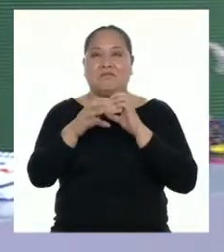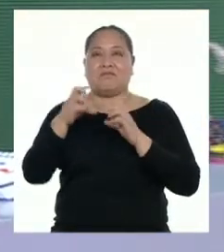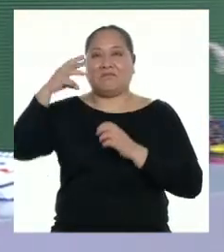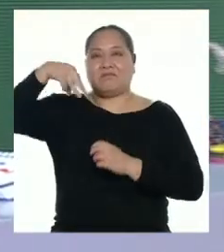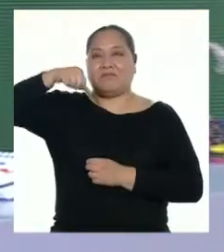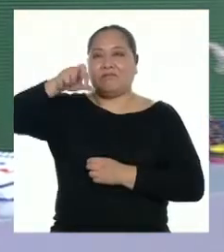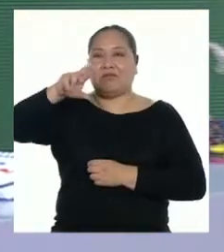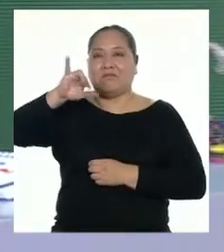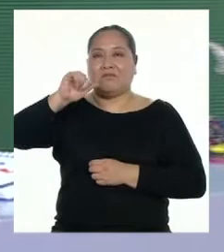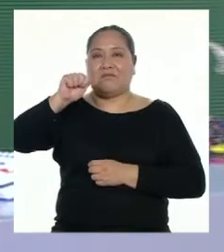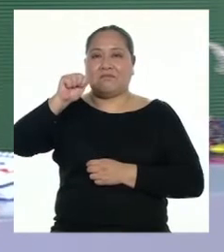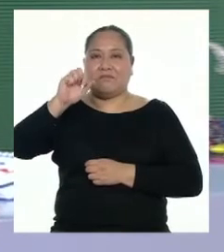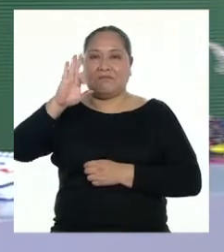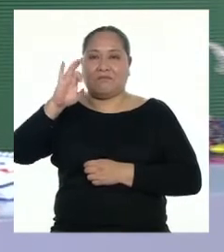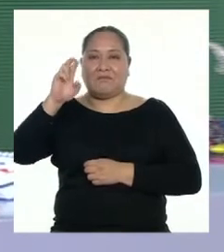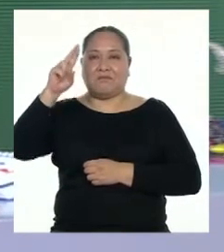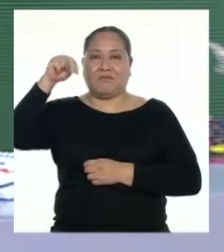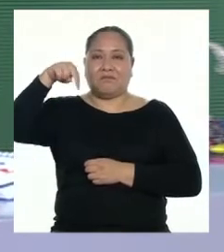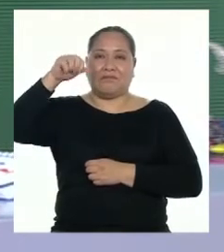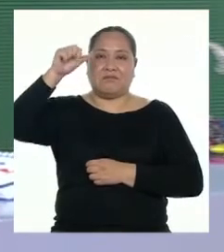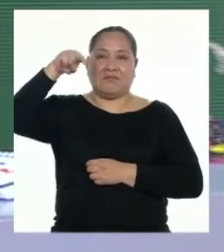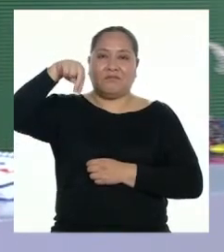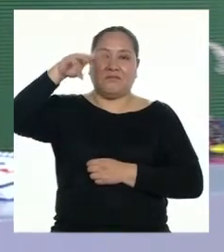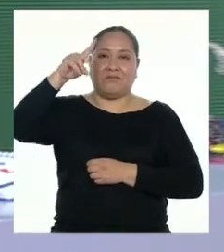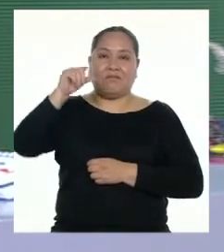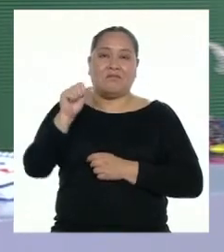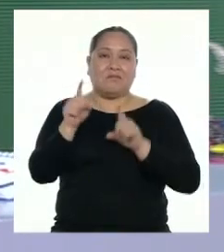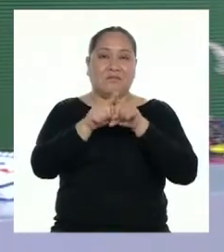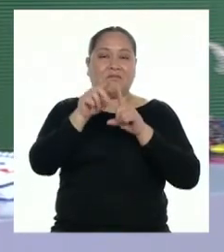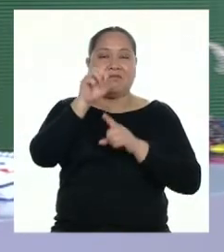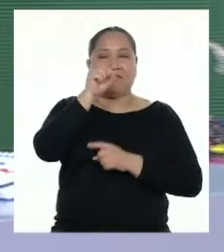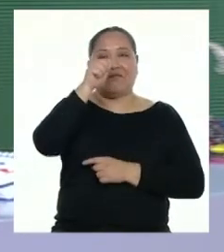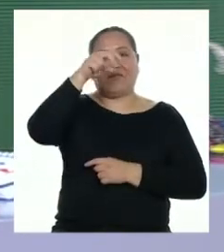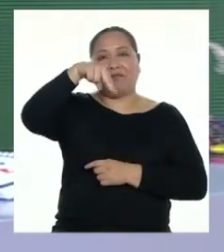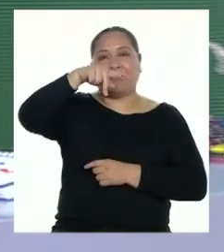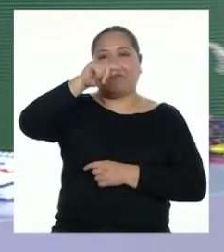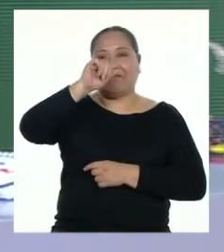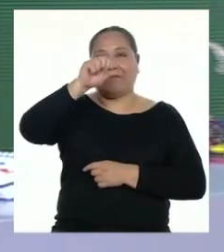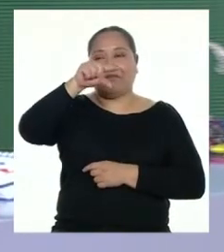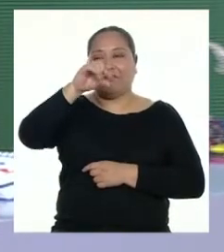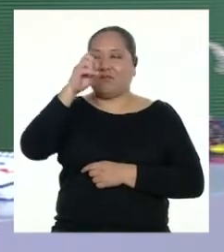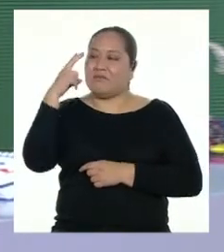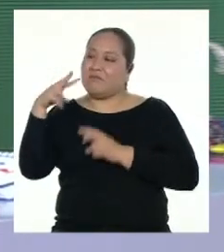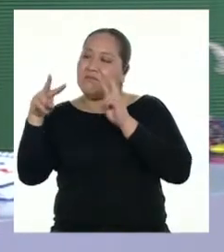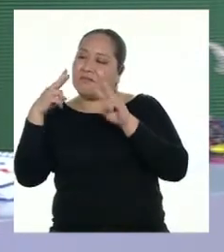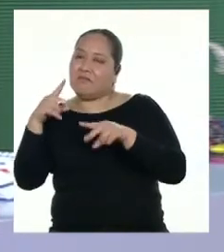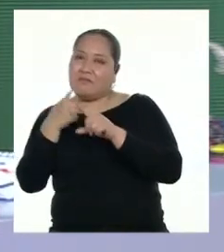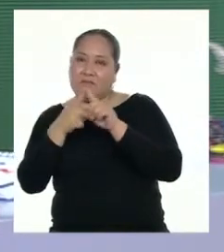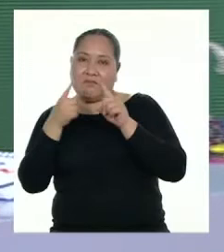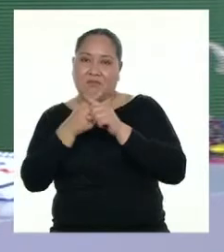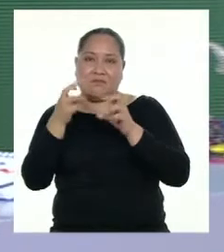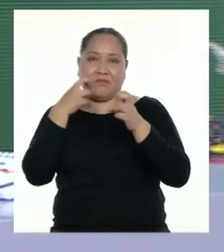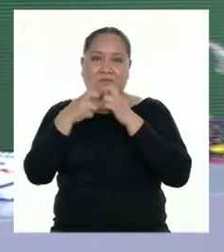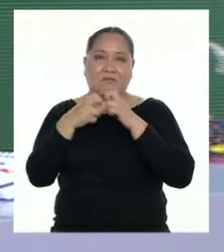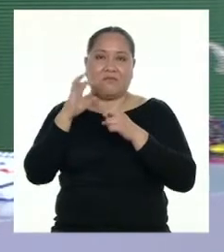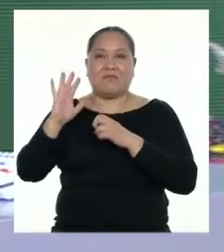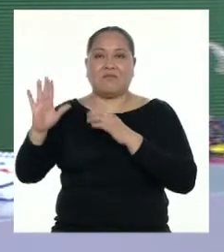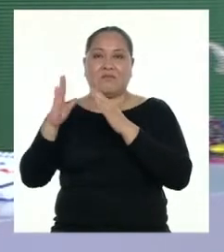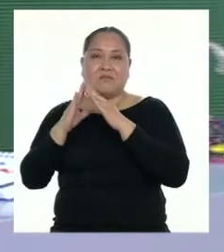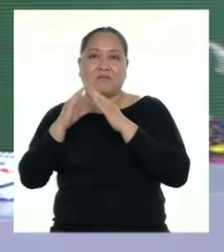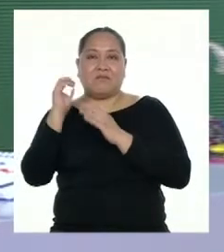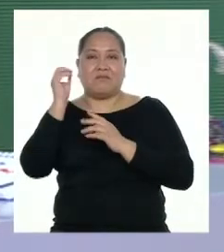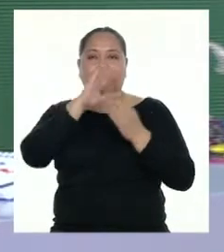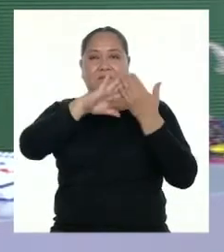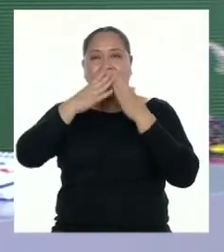María Fernanda y Santiago, quienes habían identificado distintas situaciones que ocurrían en sus casas y comunidad, que dañaban el ambiente